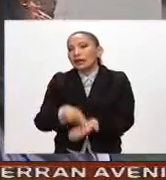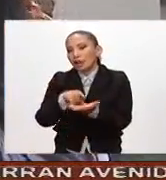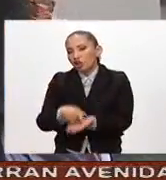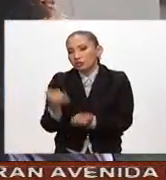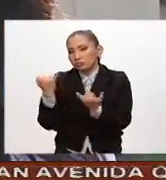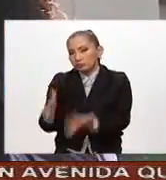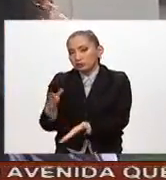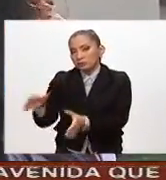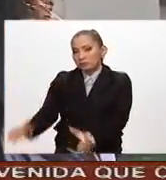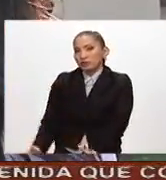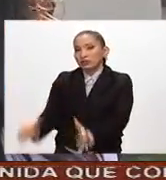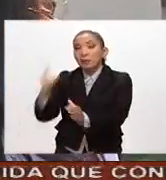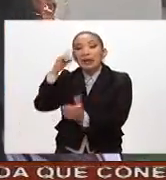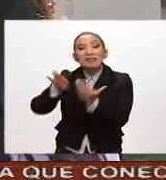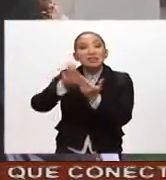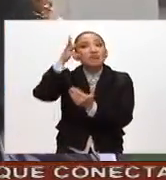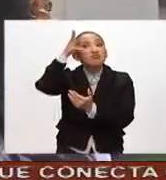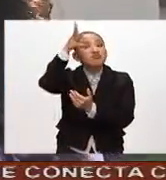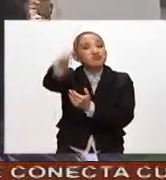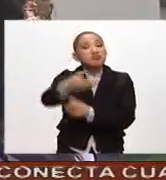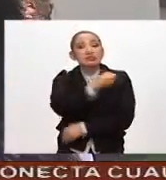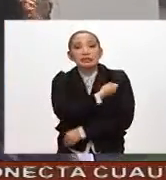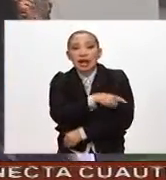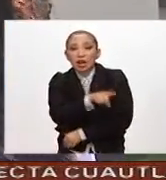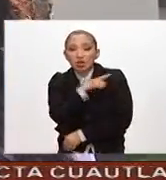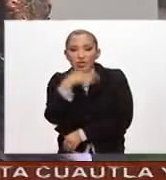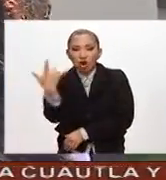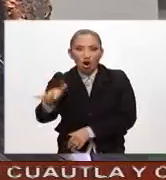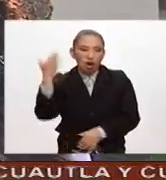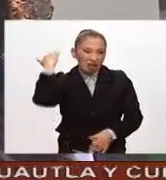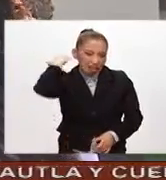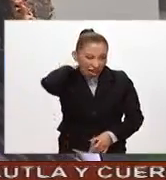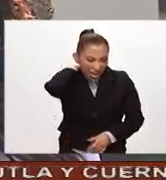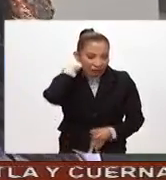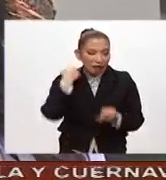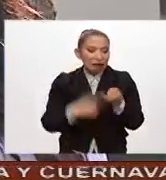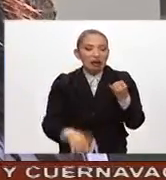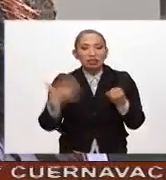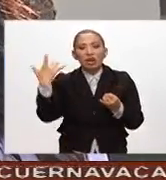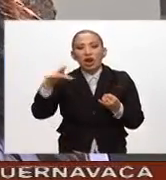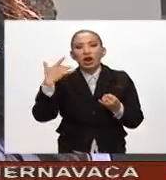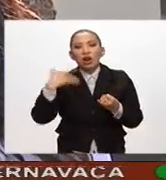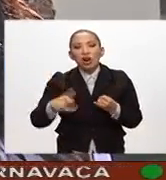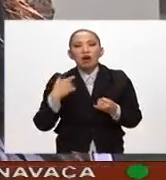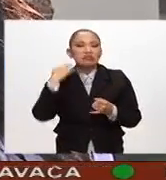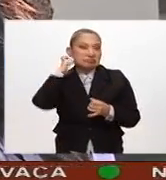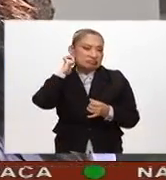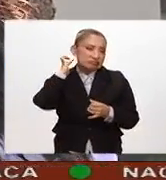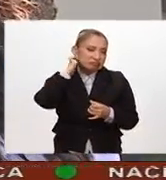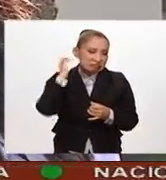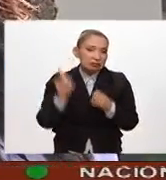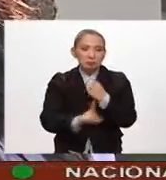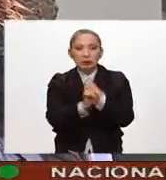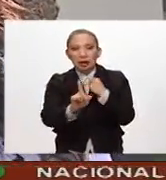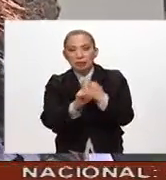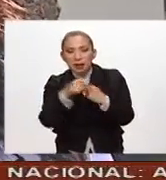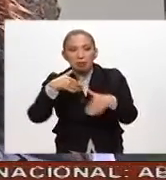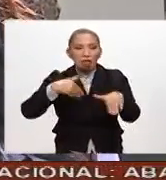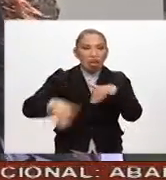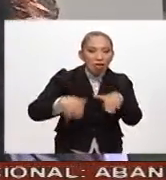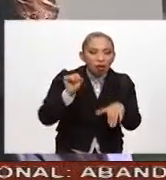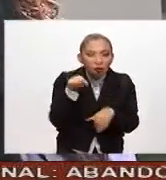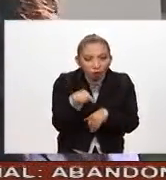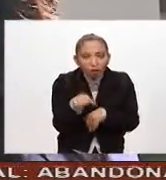kilogramos. Todo esto es para evitar complicaciones posteriores como dolores lumbares, dolores en las cervicales, alteraciones en la